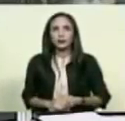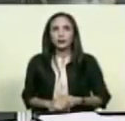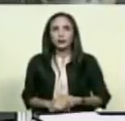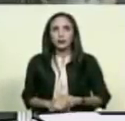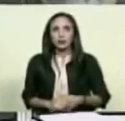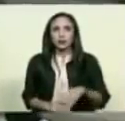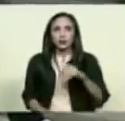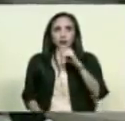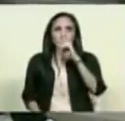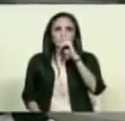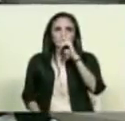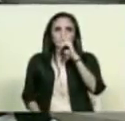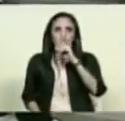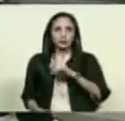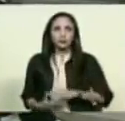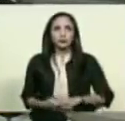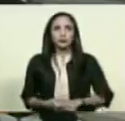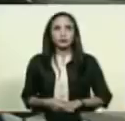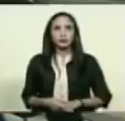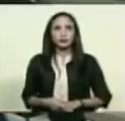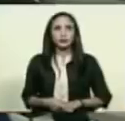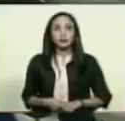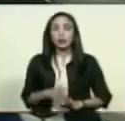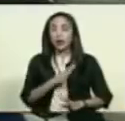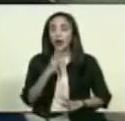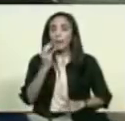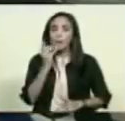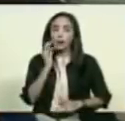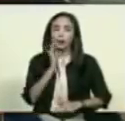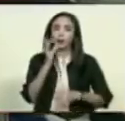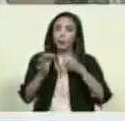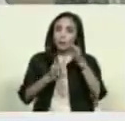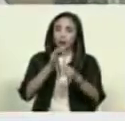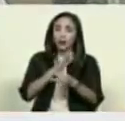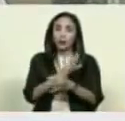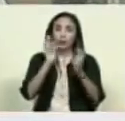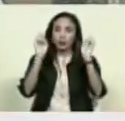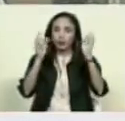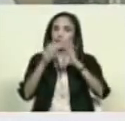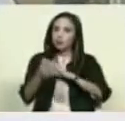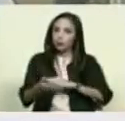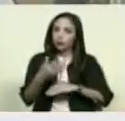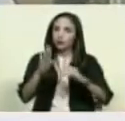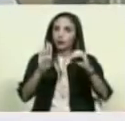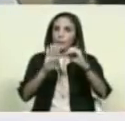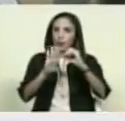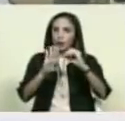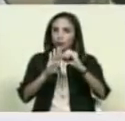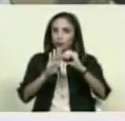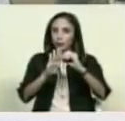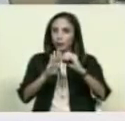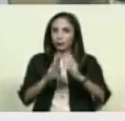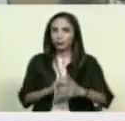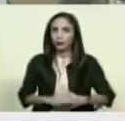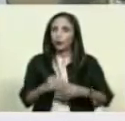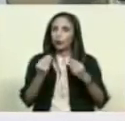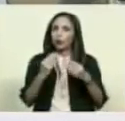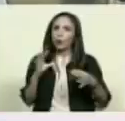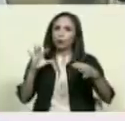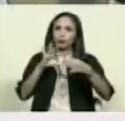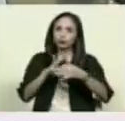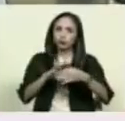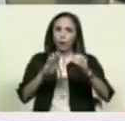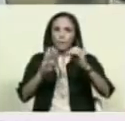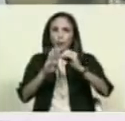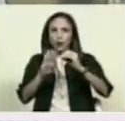Pedro, pero como está hablando de un tema tan importante, que es las criptomonedas, todo lo que tiene que ver con el ensamblaje del